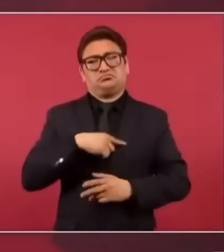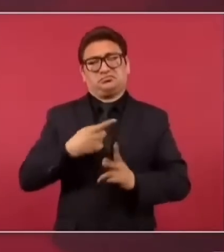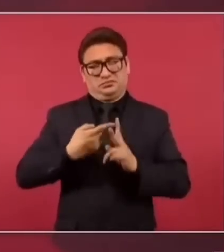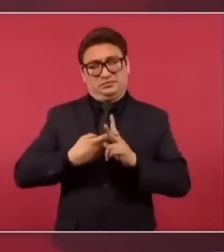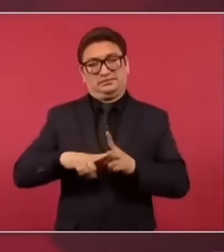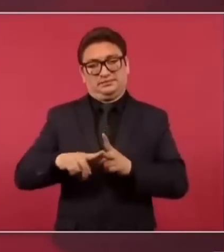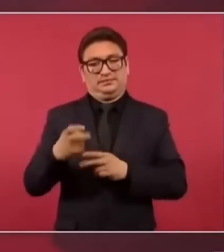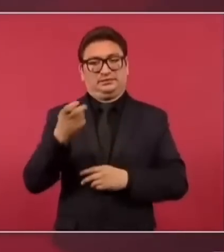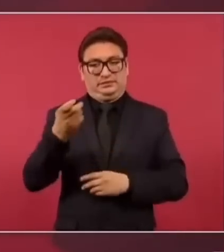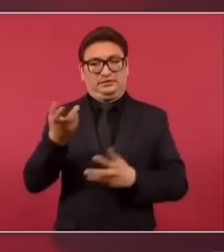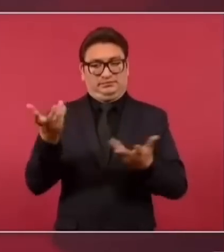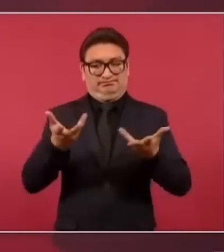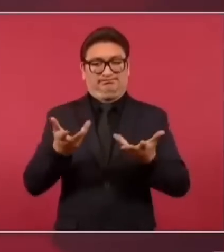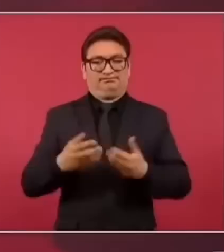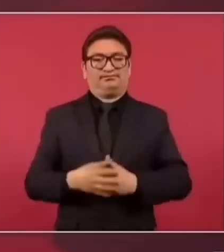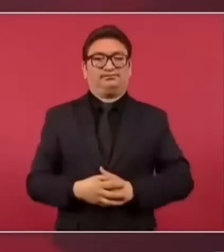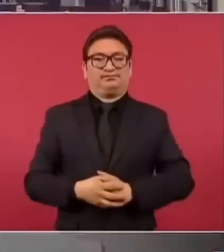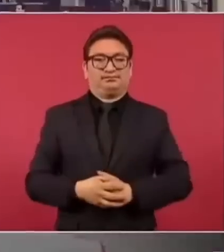con eso.